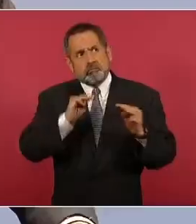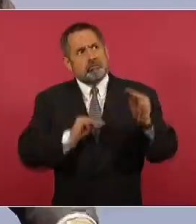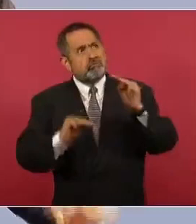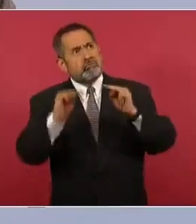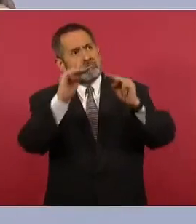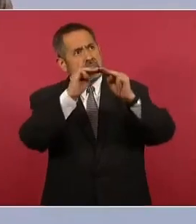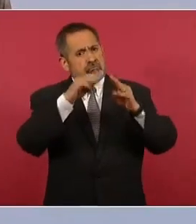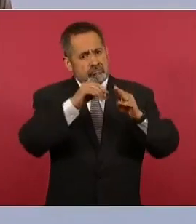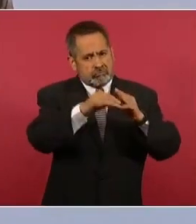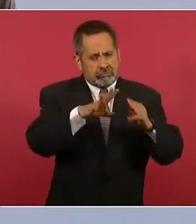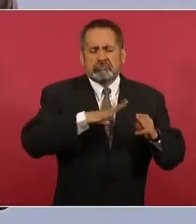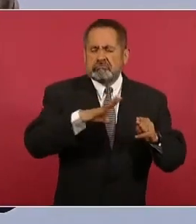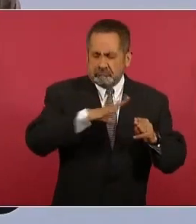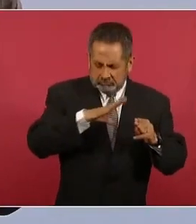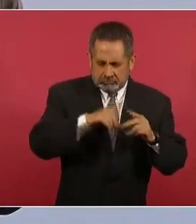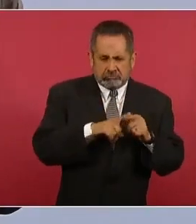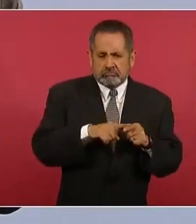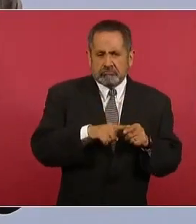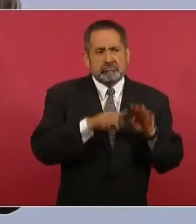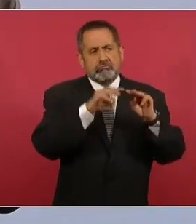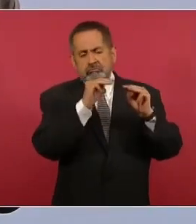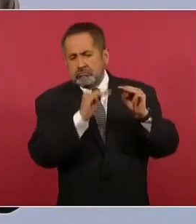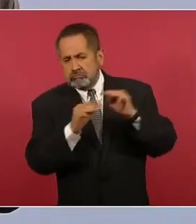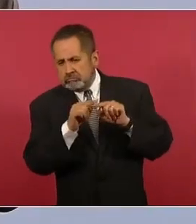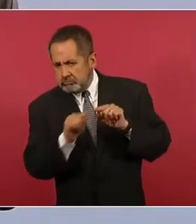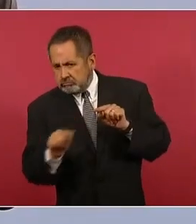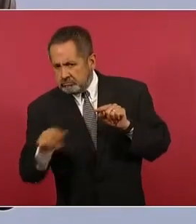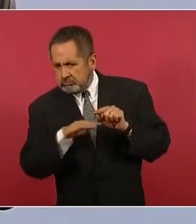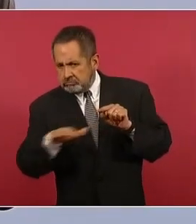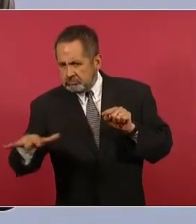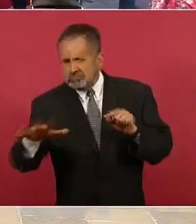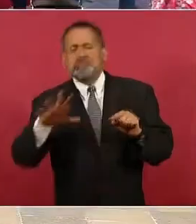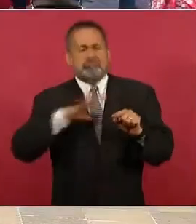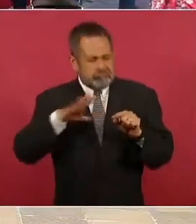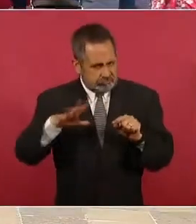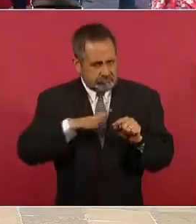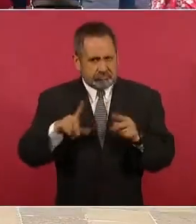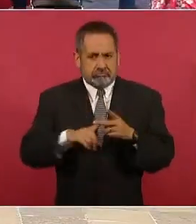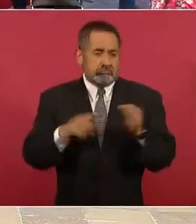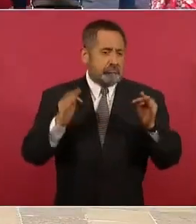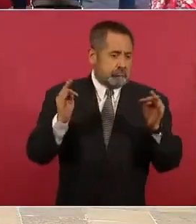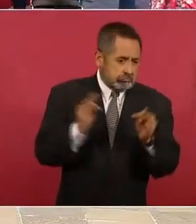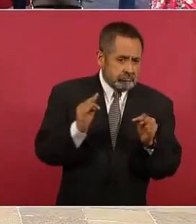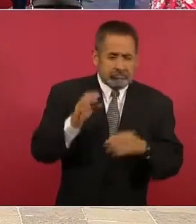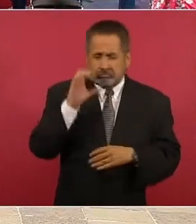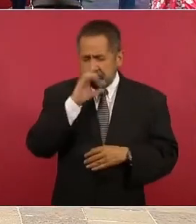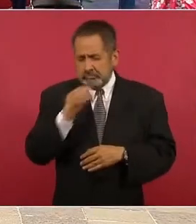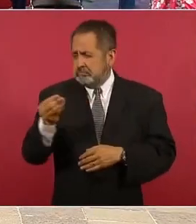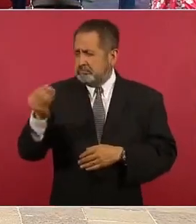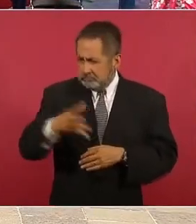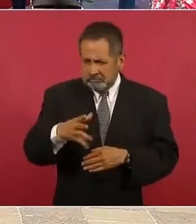da en las tierras bajas, se da en el frío, se da en el calor